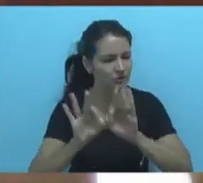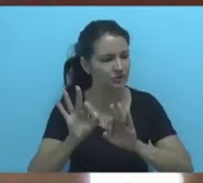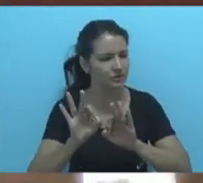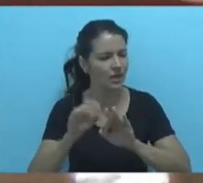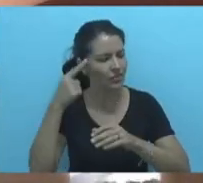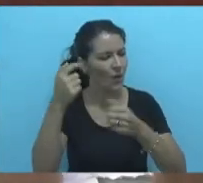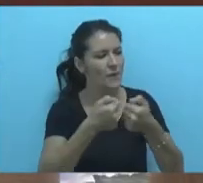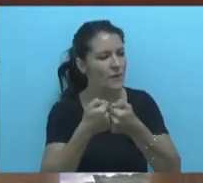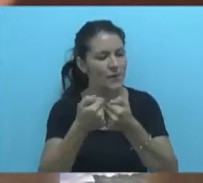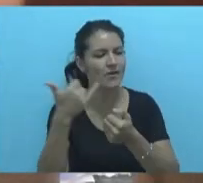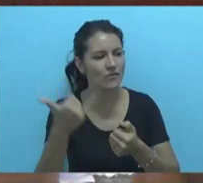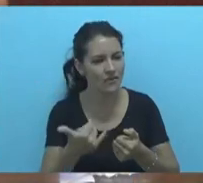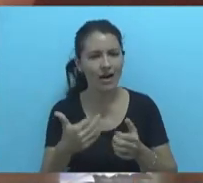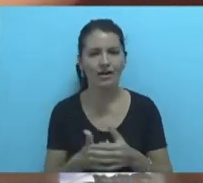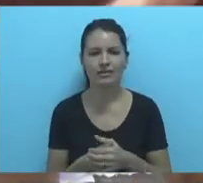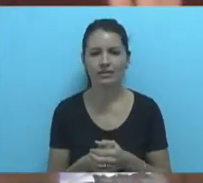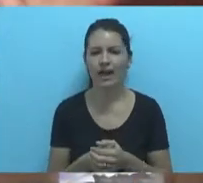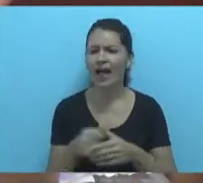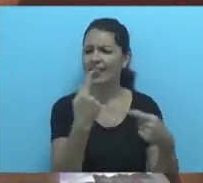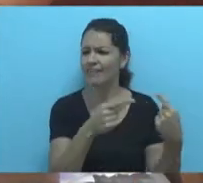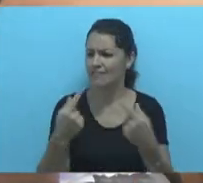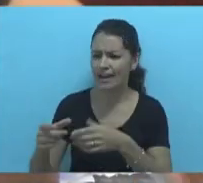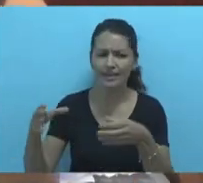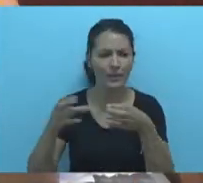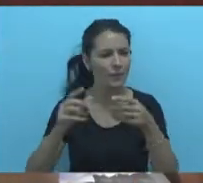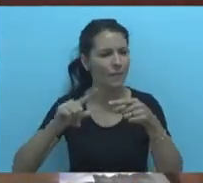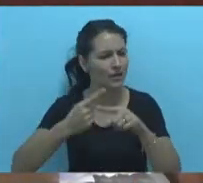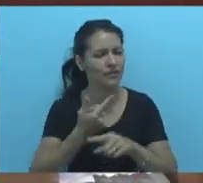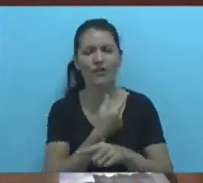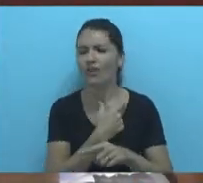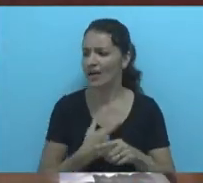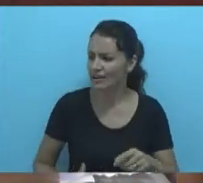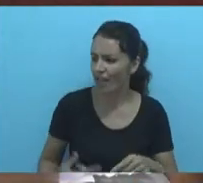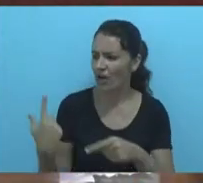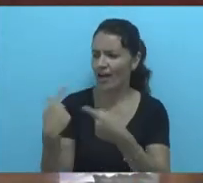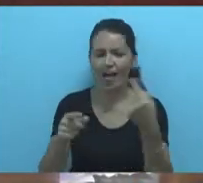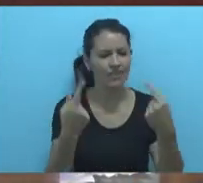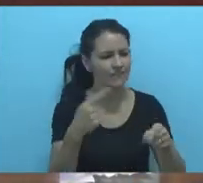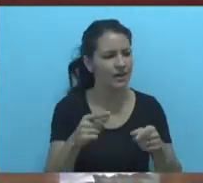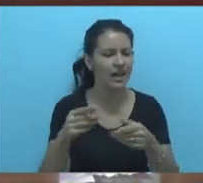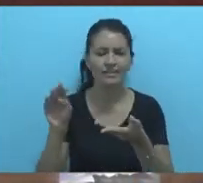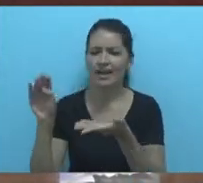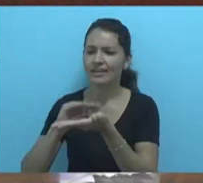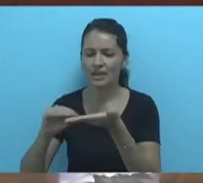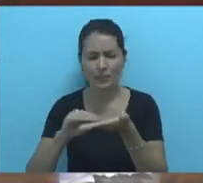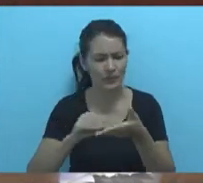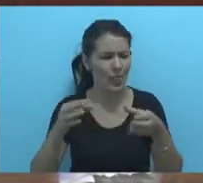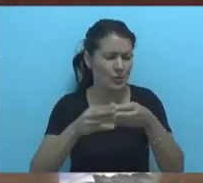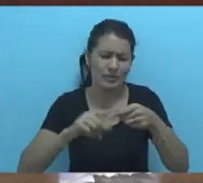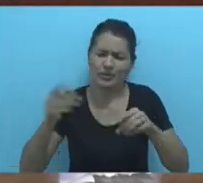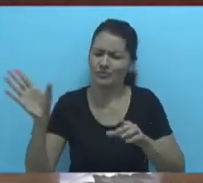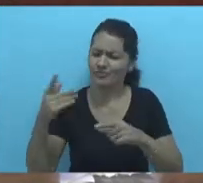tiene una historia en la cual diferentes gobernadores de distintos signos políticos, diferentes diputados y diputadas y bloques políticos que